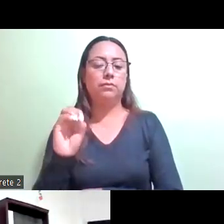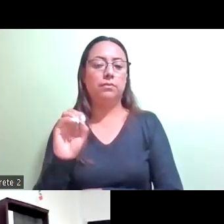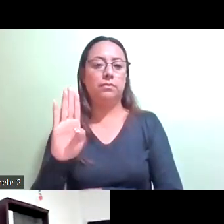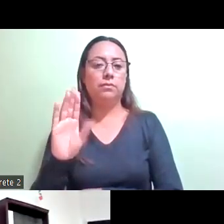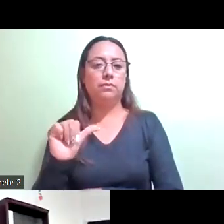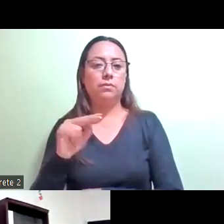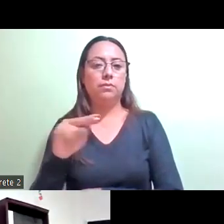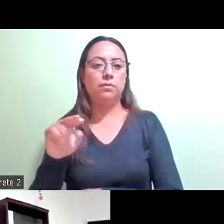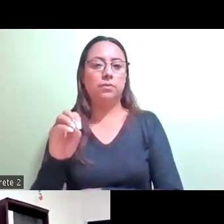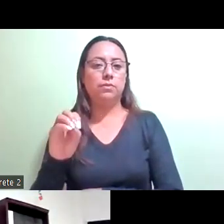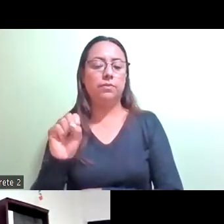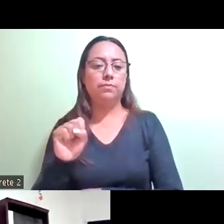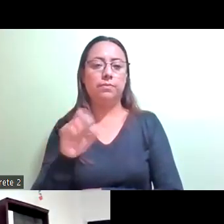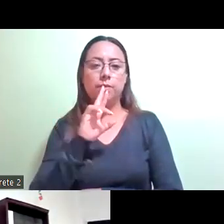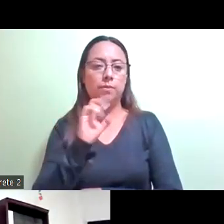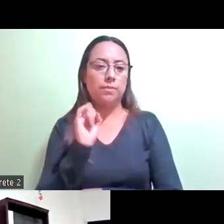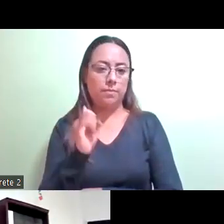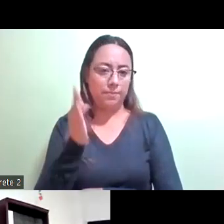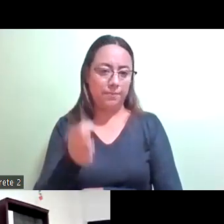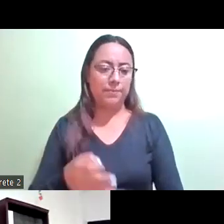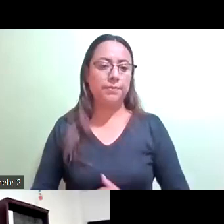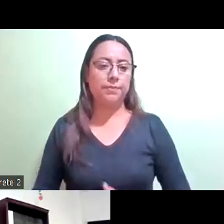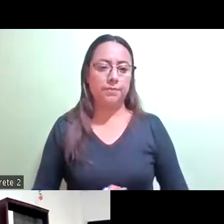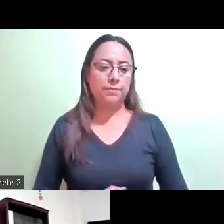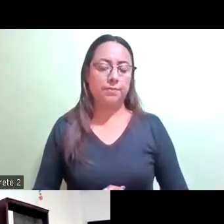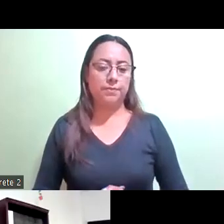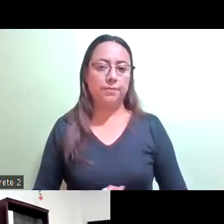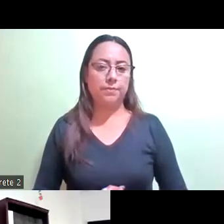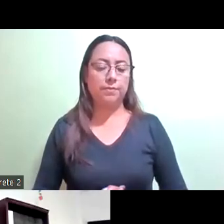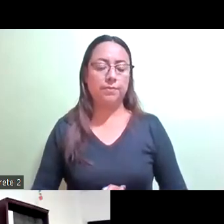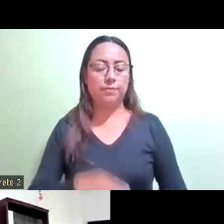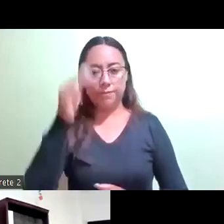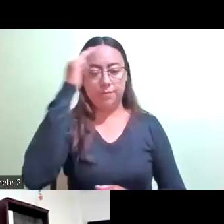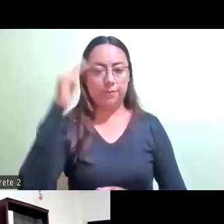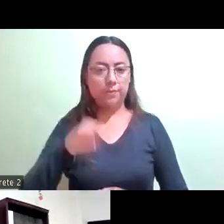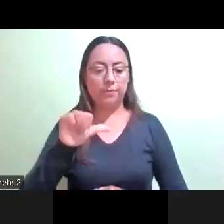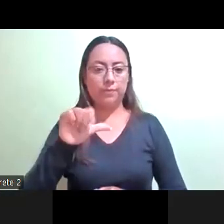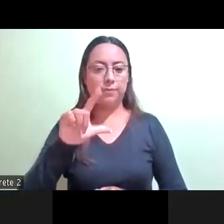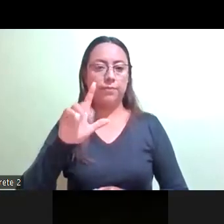Reinaldo Baños a favor. Maestro Alfonso Vega González.